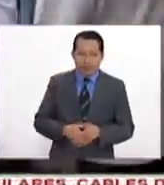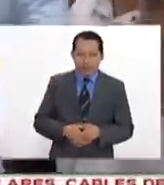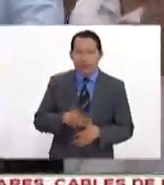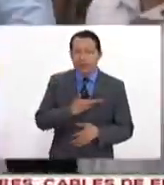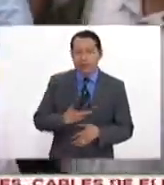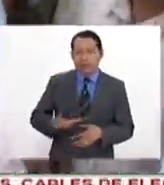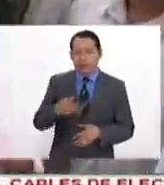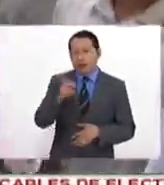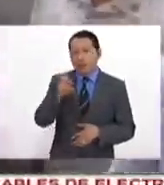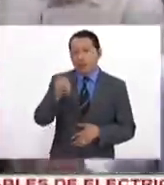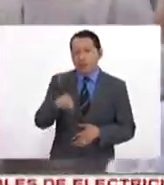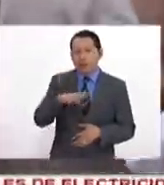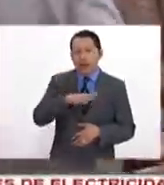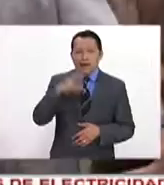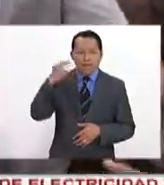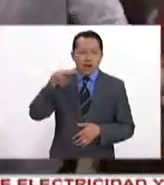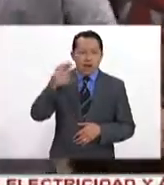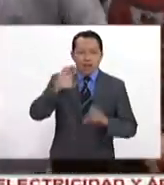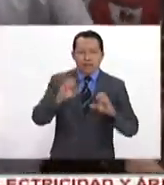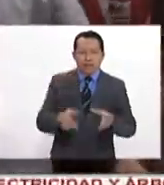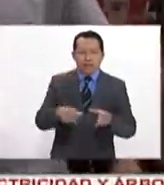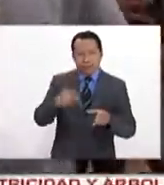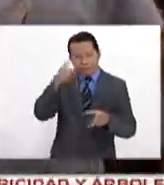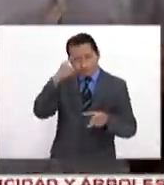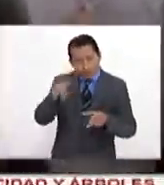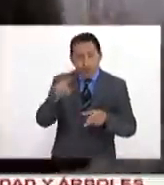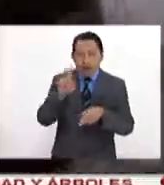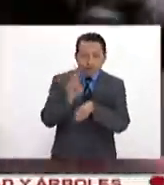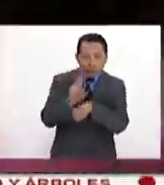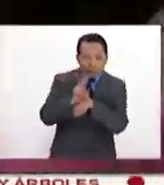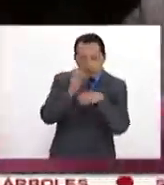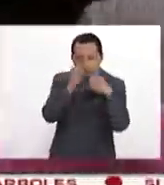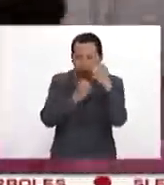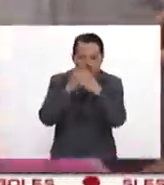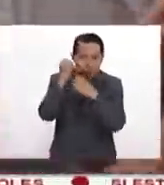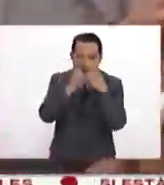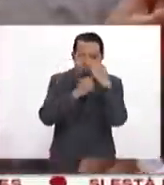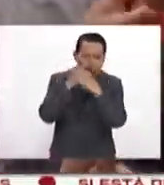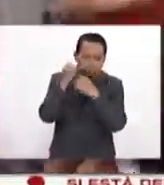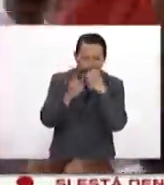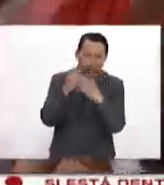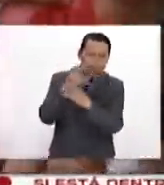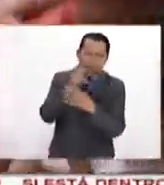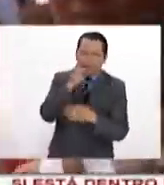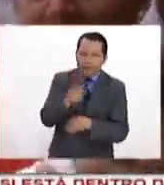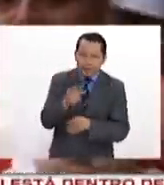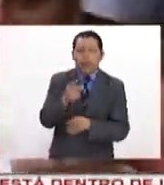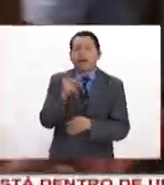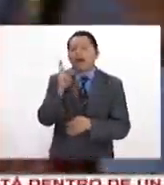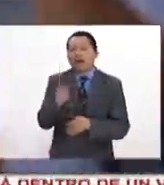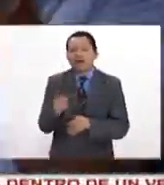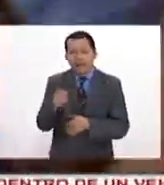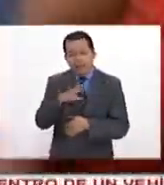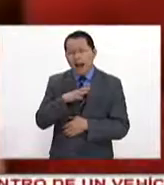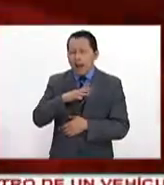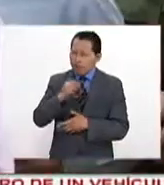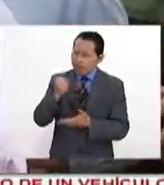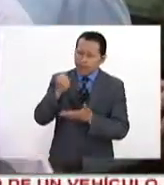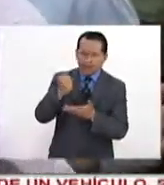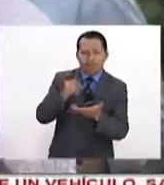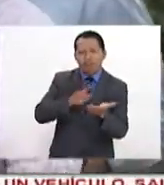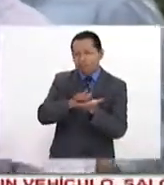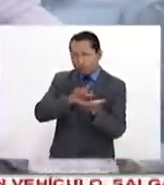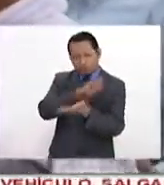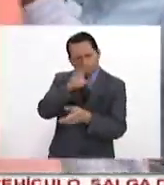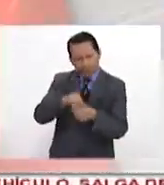El presidente Enrique Peña Nieto viajó a Chiapas para hacer una revisión general de daños y aseguró que no se escatimará para ayudar a los